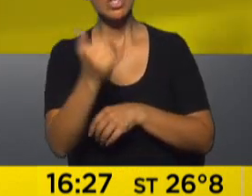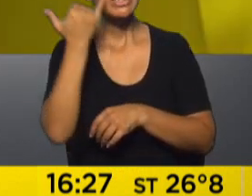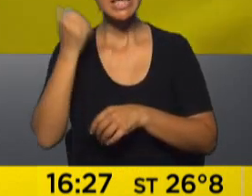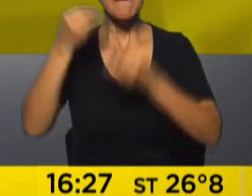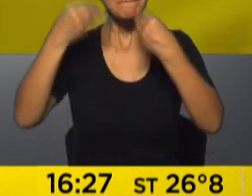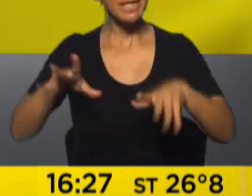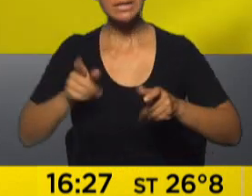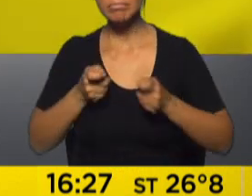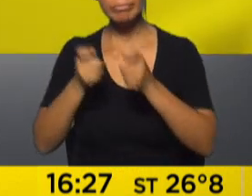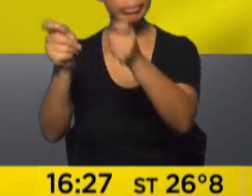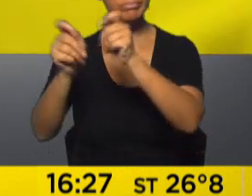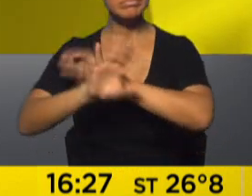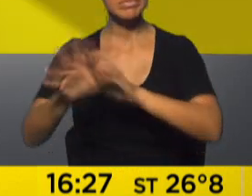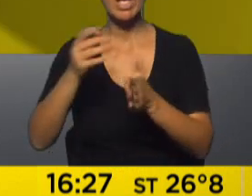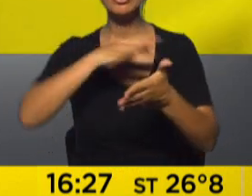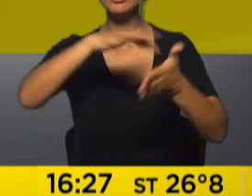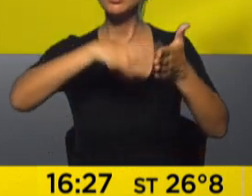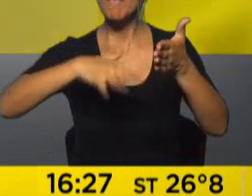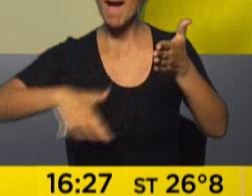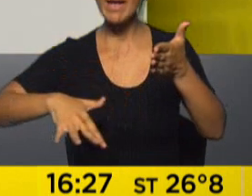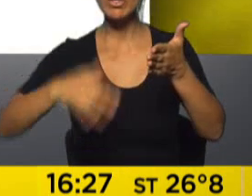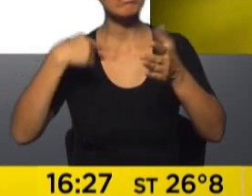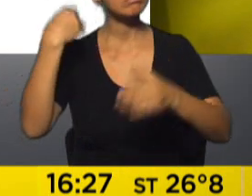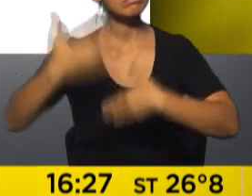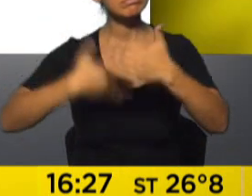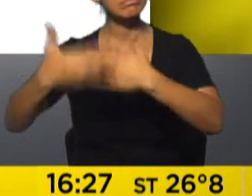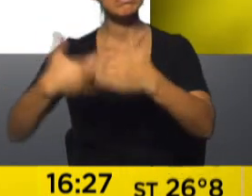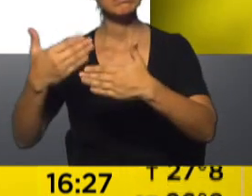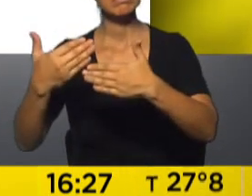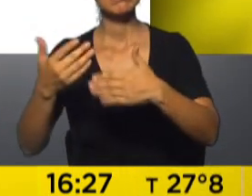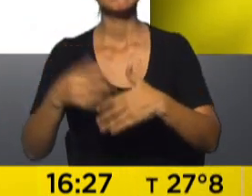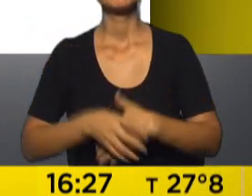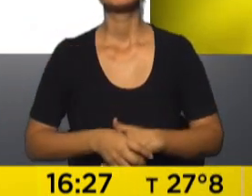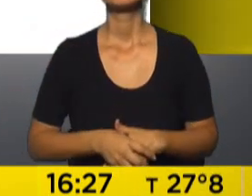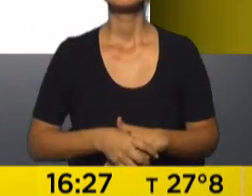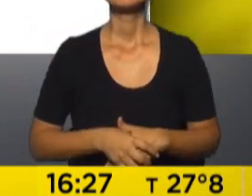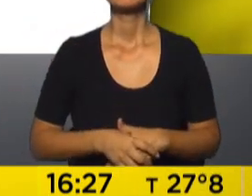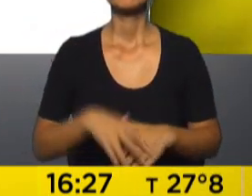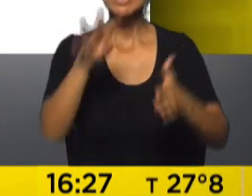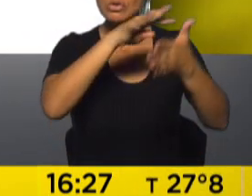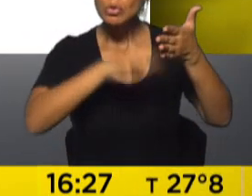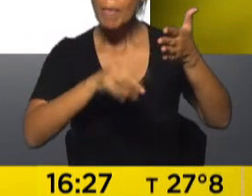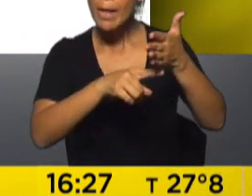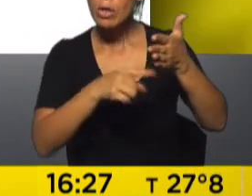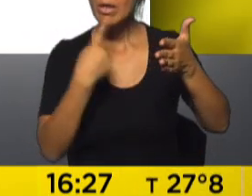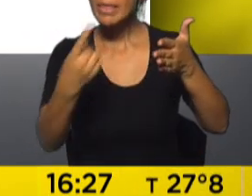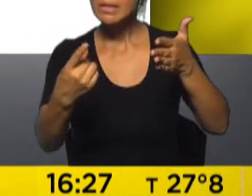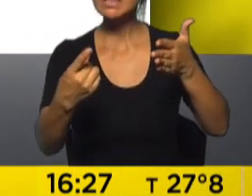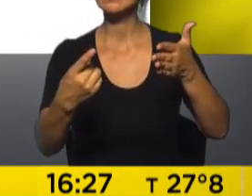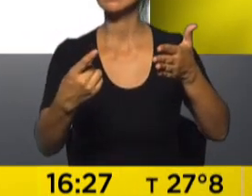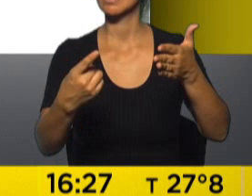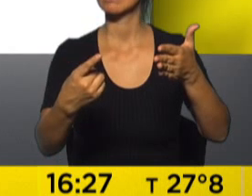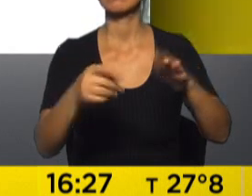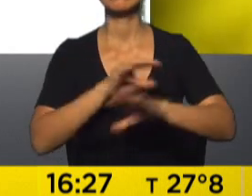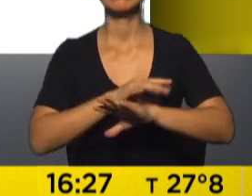inmediata un sumario que se le llevará adelante, esto continúa en otros tweets, y ese sumario va a permitir no